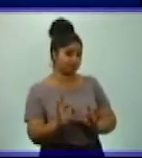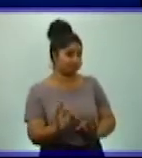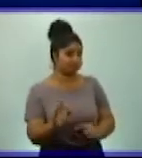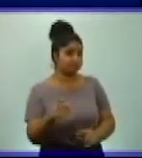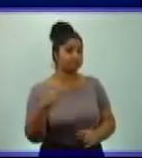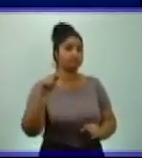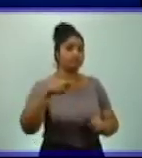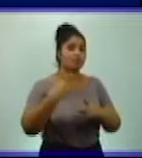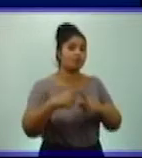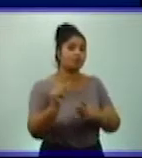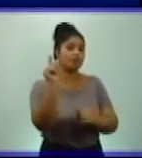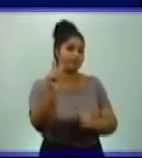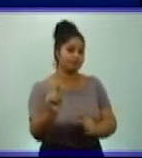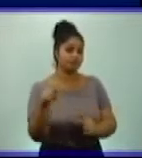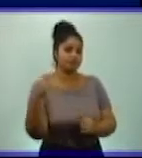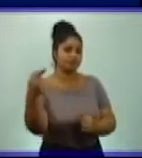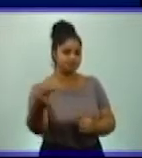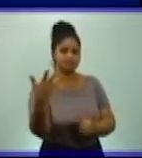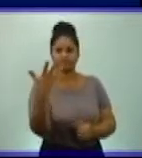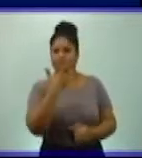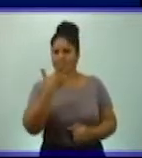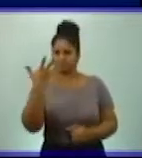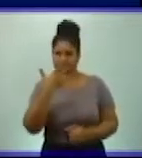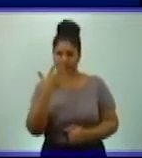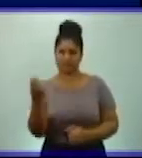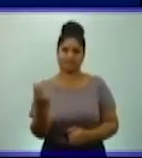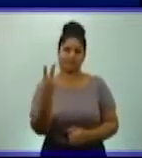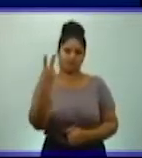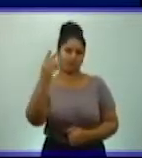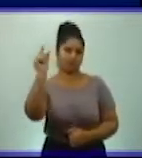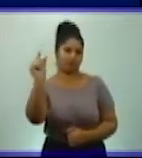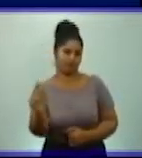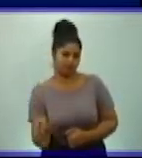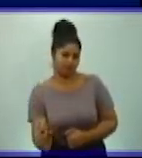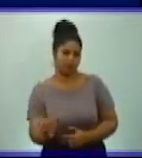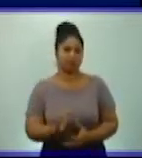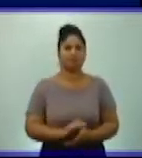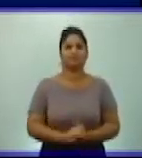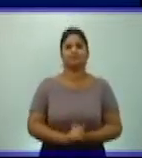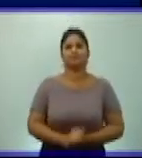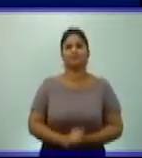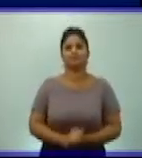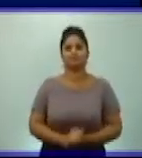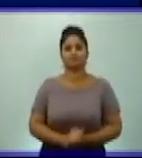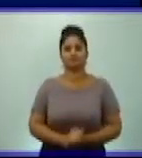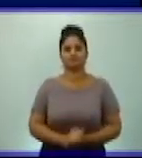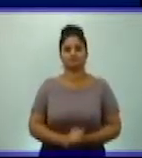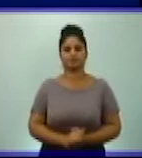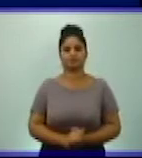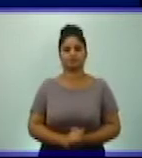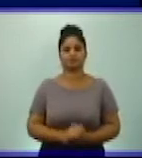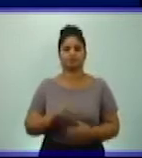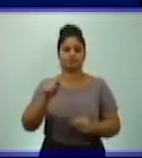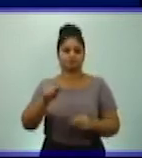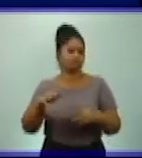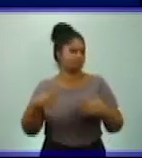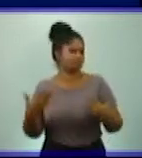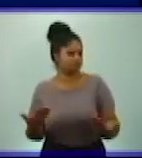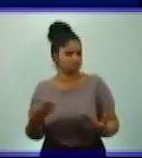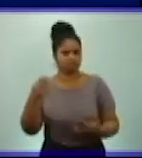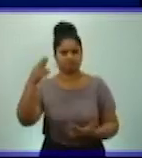nombra? Utiliza la estructura mi bien, un pronombre posesivo